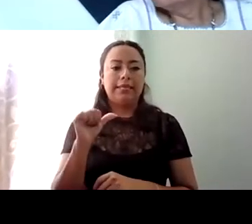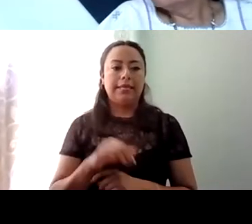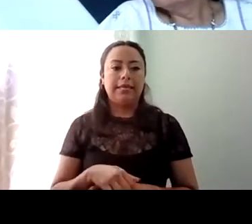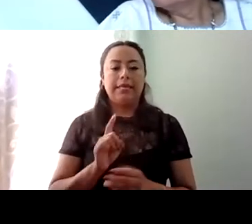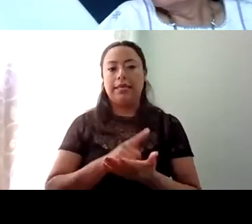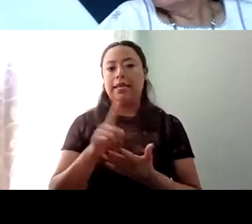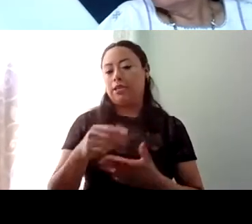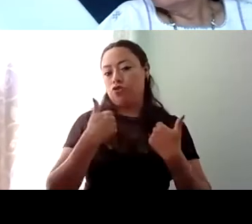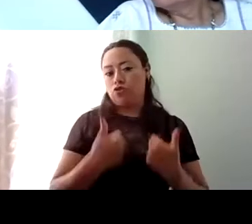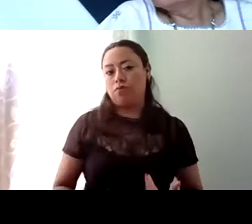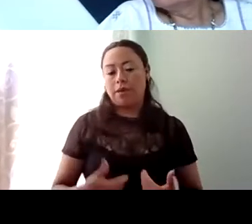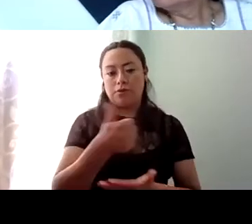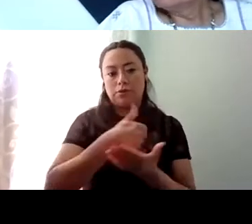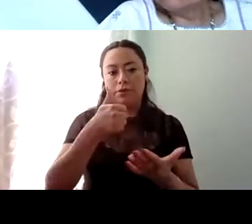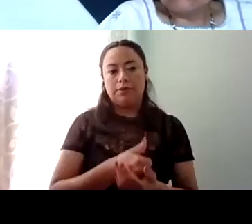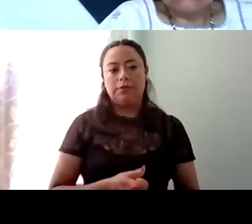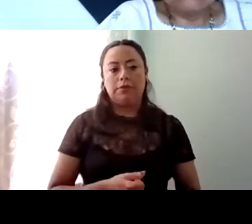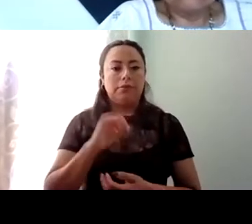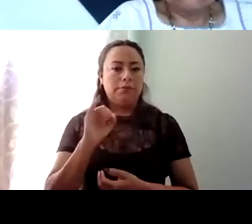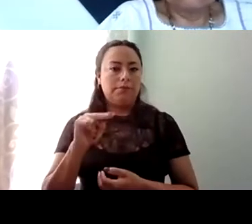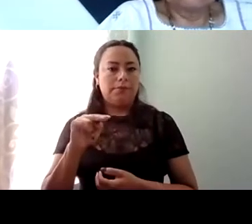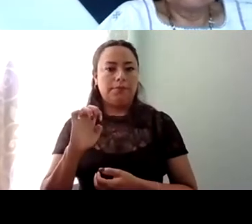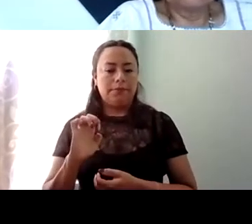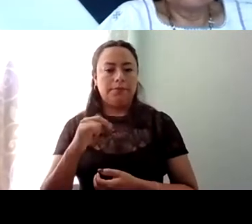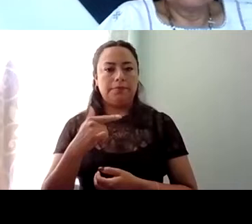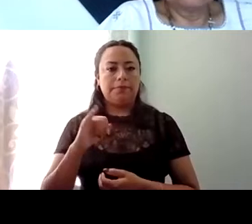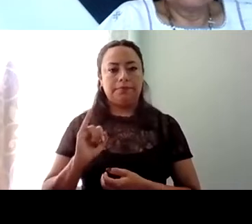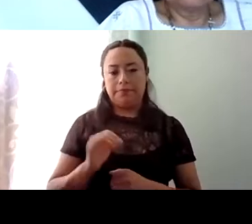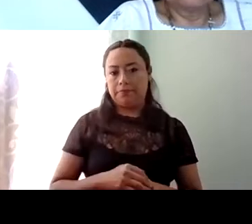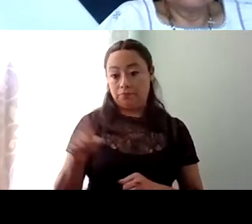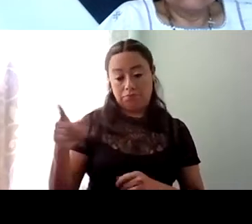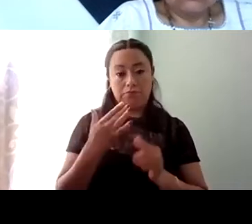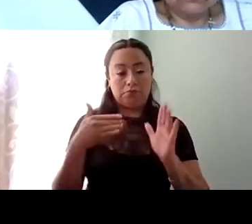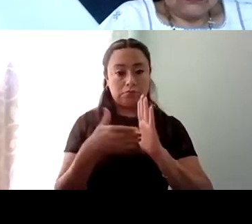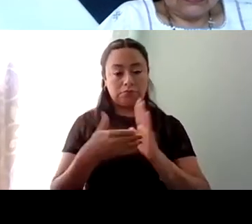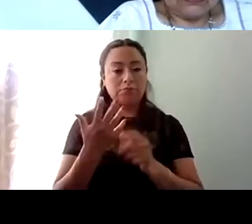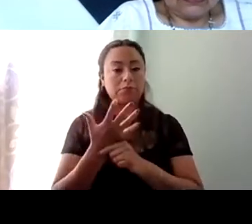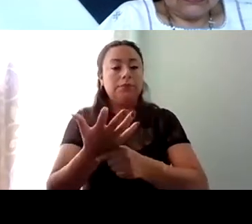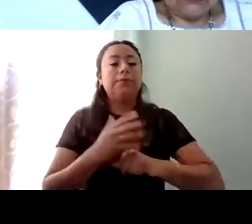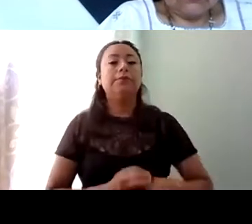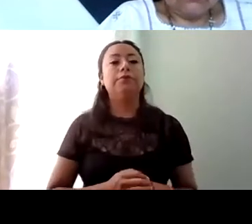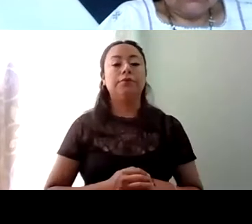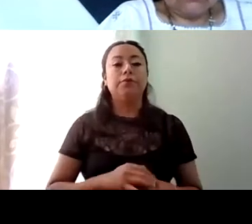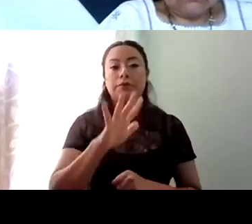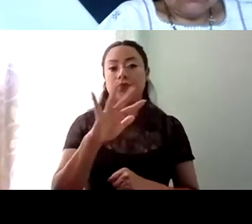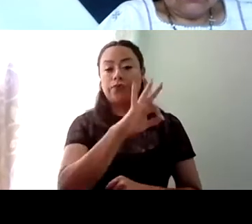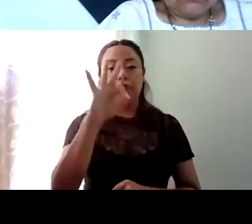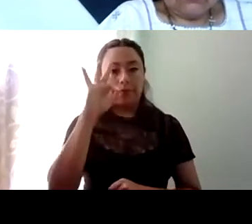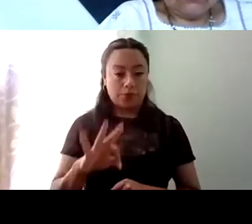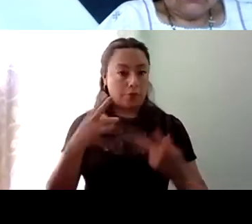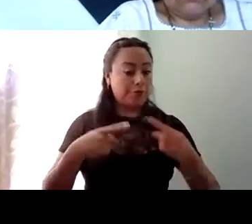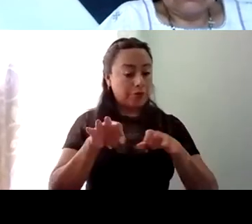quiero decirles que de acuerdo al INEGI, más de la mitad de las personas que trabajan en la ciudad lo hacen en el empleo